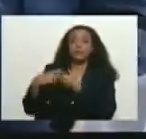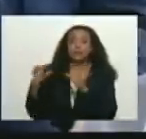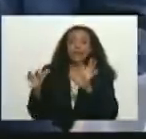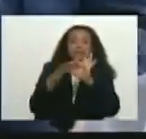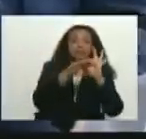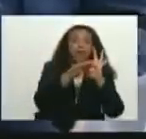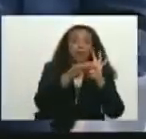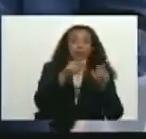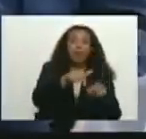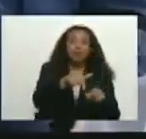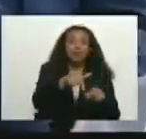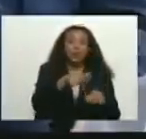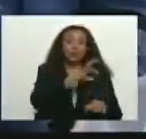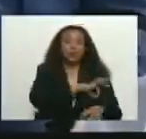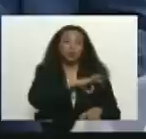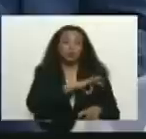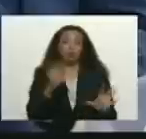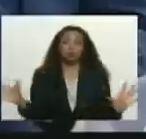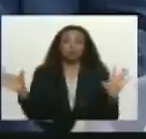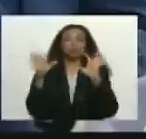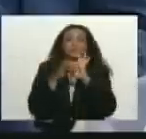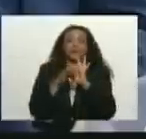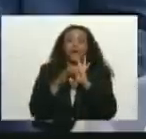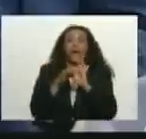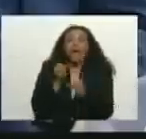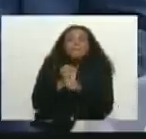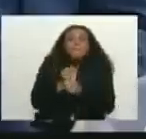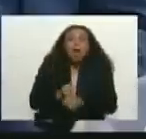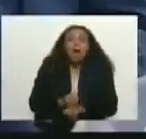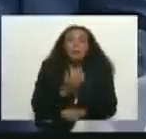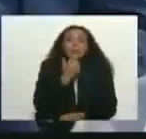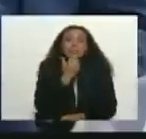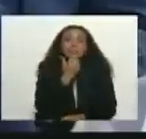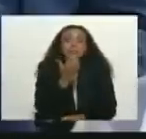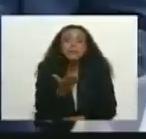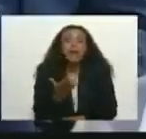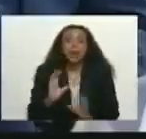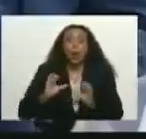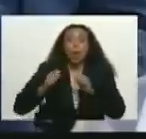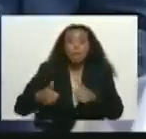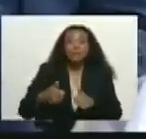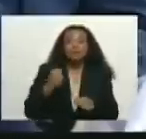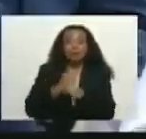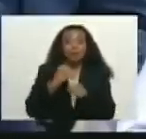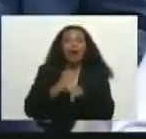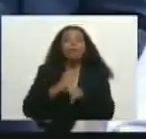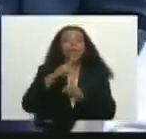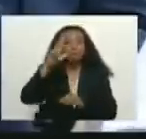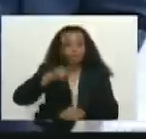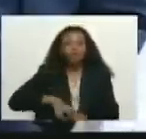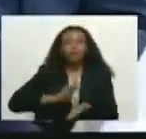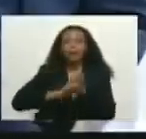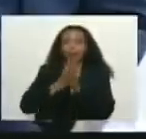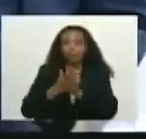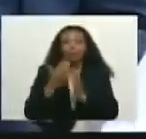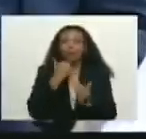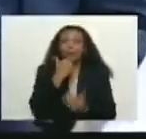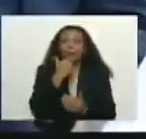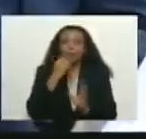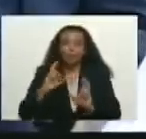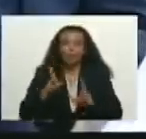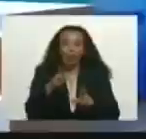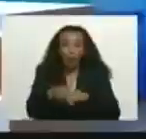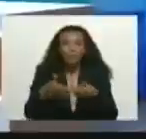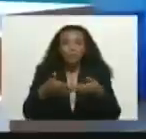Formación de Acción Social por la Música. Esperamos pronto poder comenzar los trabajos para poder terminar pronto. Oye, hay que hacer